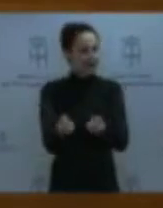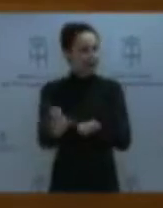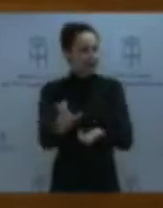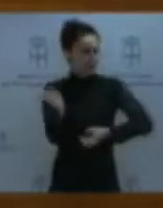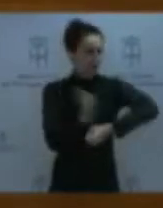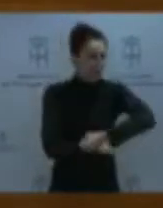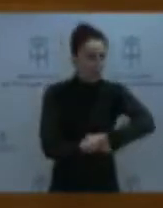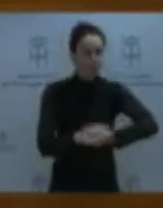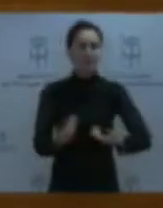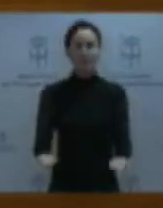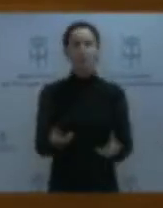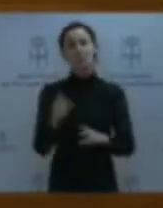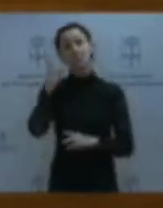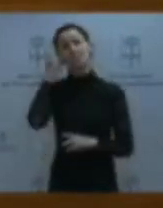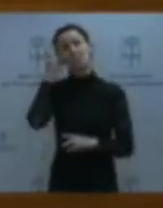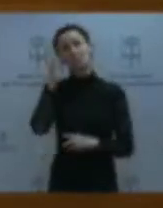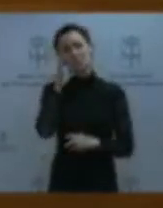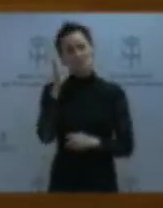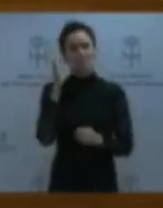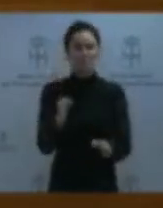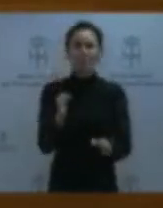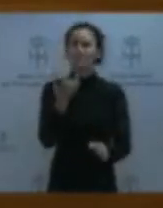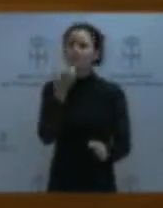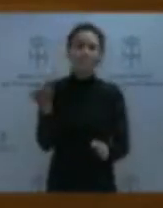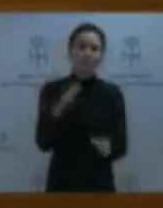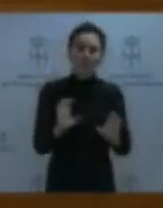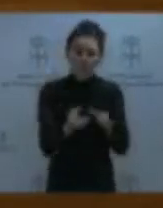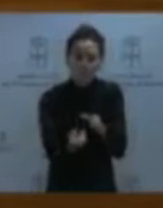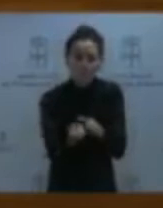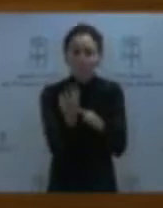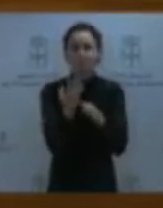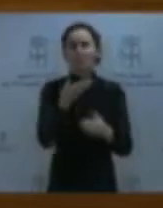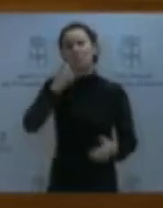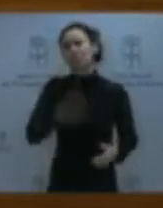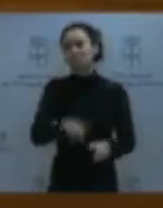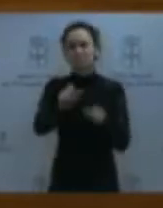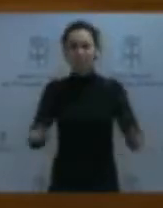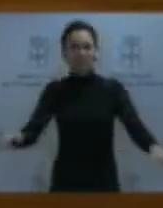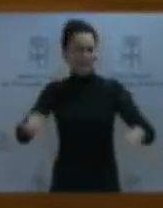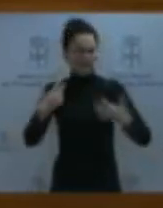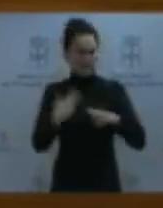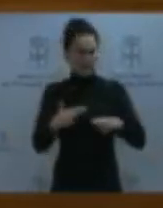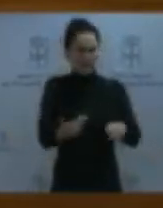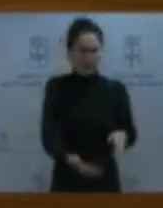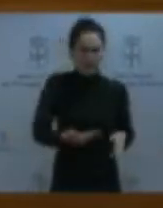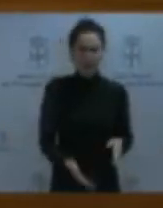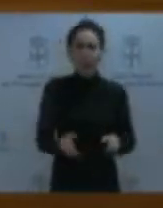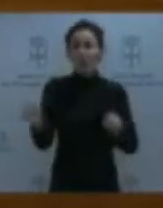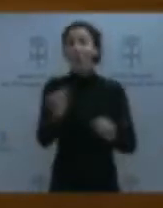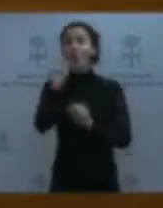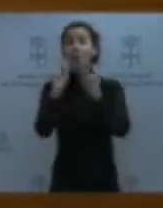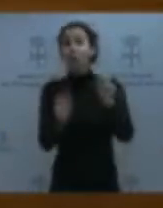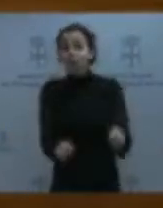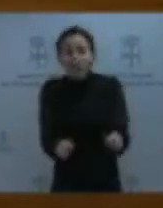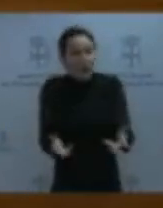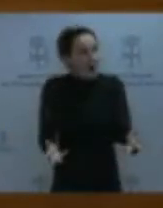Preocúpense de lo que supone seguir sin contar con ella, en términos de desmotivación social, en términos de incertidumbre, de